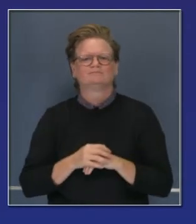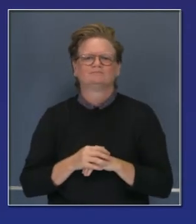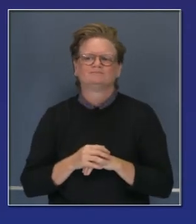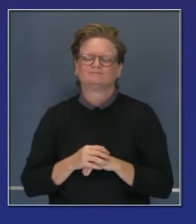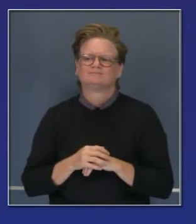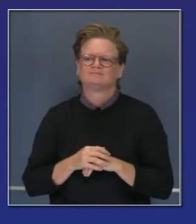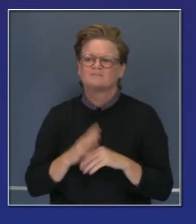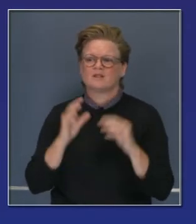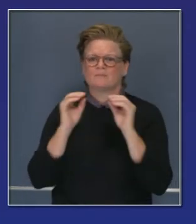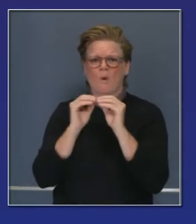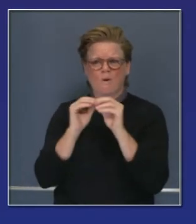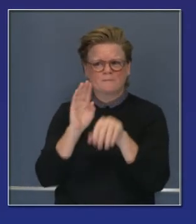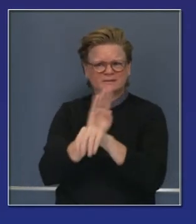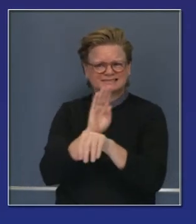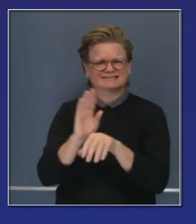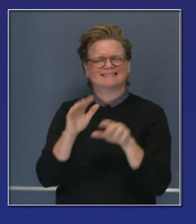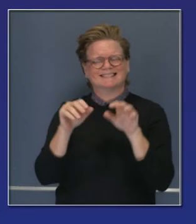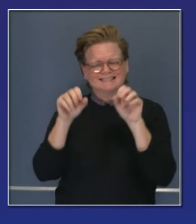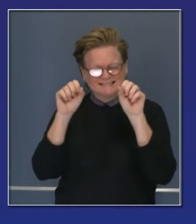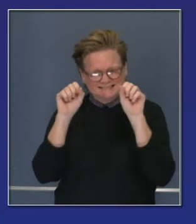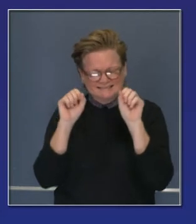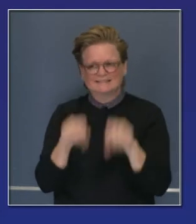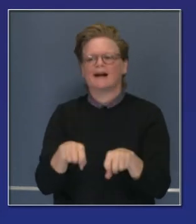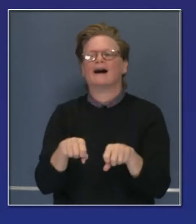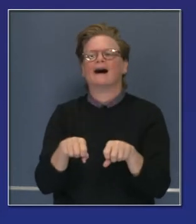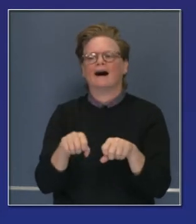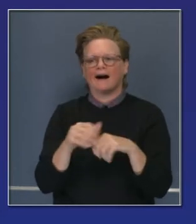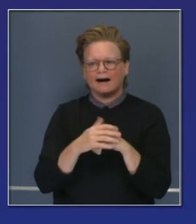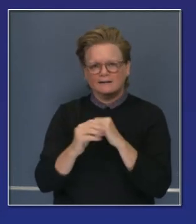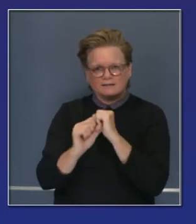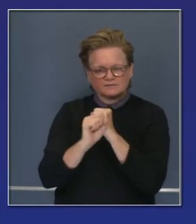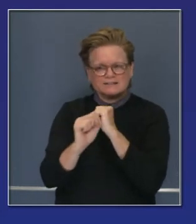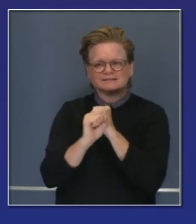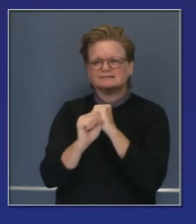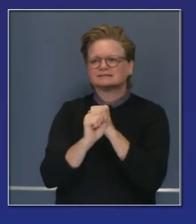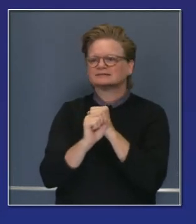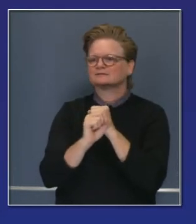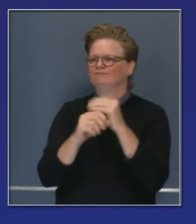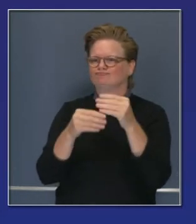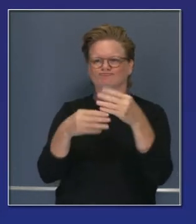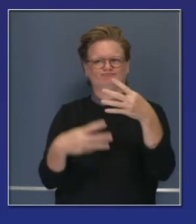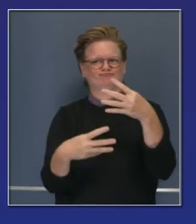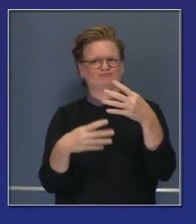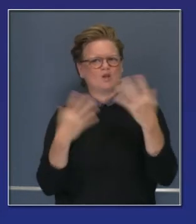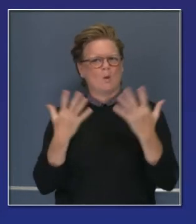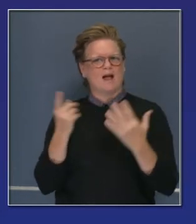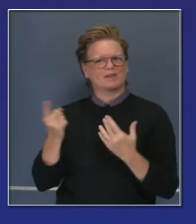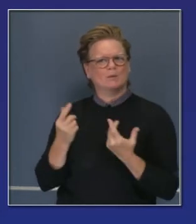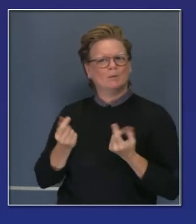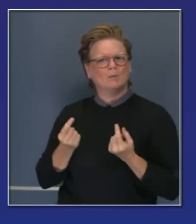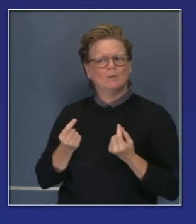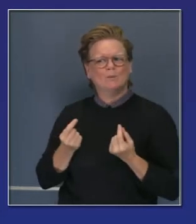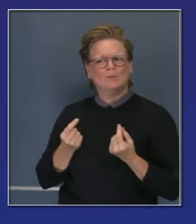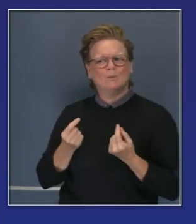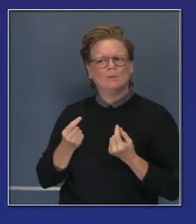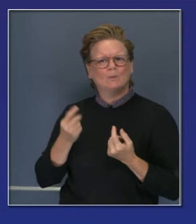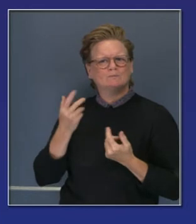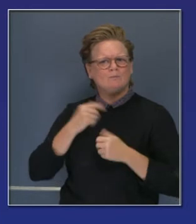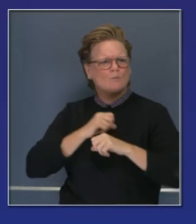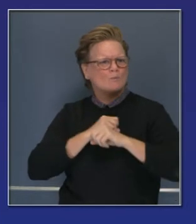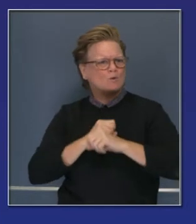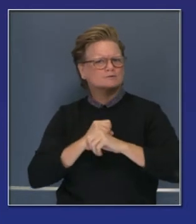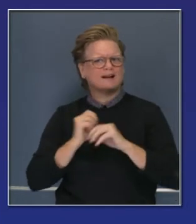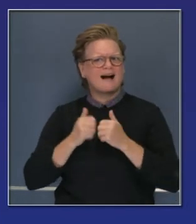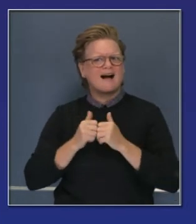negocios puedan enumerar sus medidas de precaución que están ejerciendo. Aquí pueden